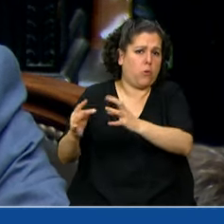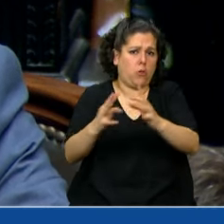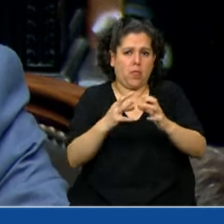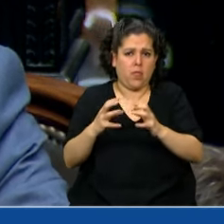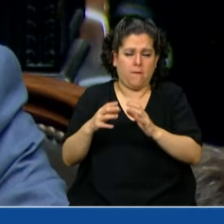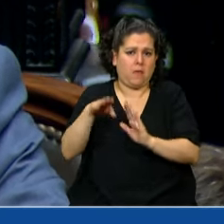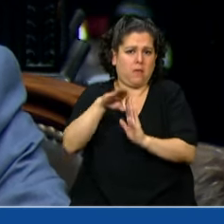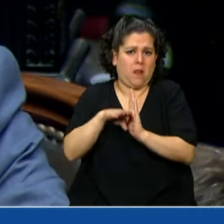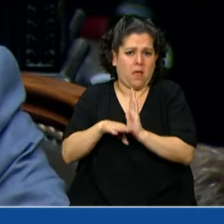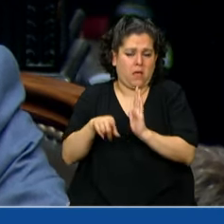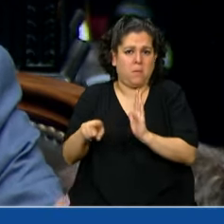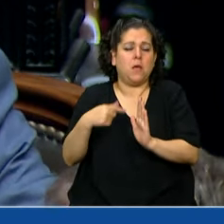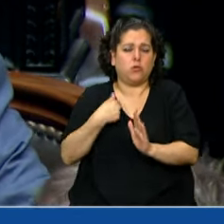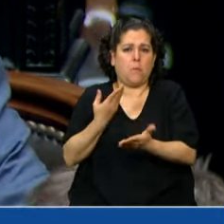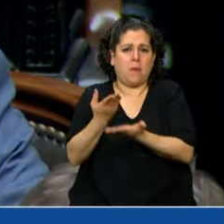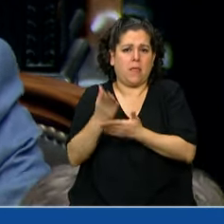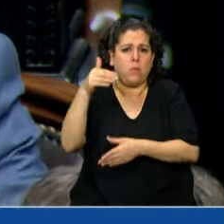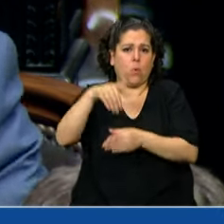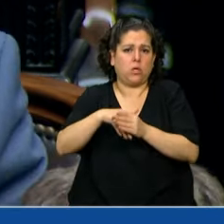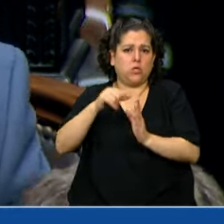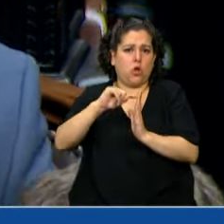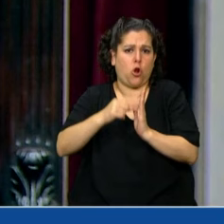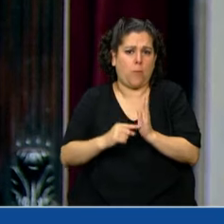merece y además pedimos la votación